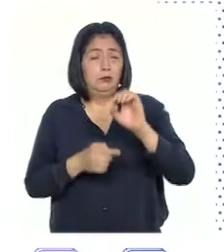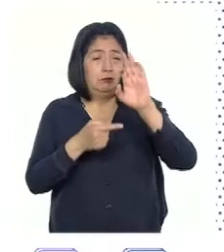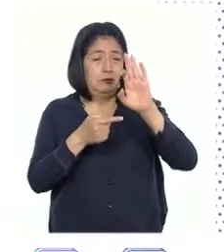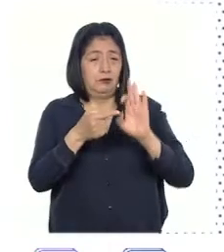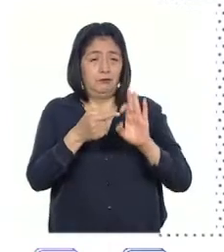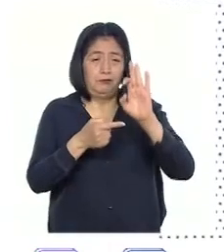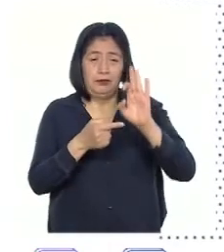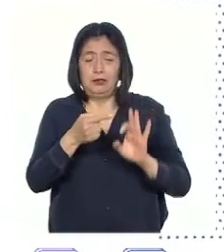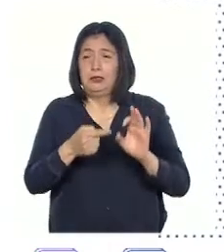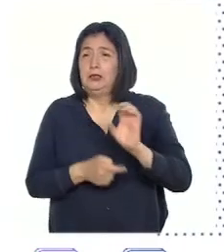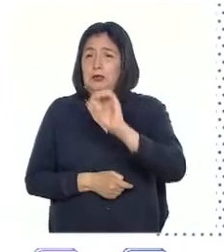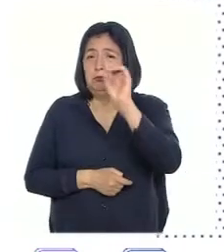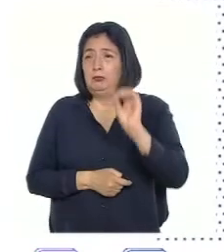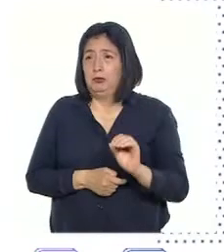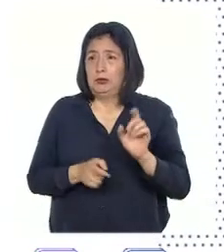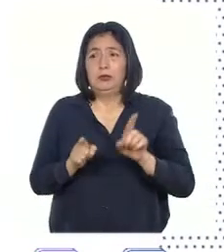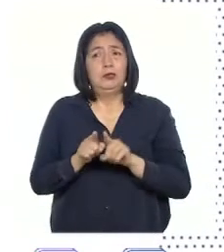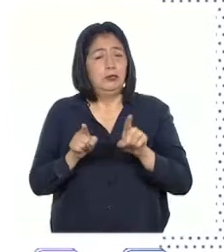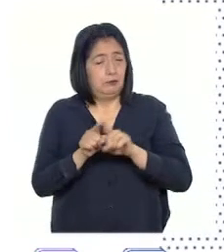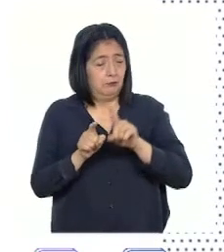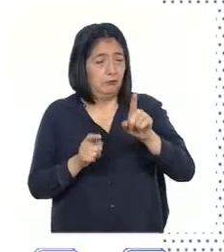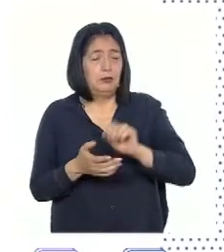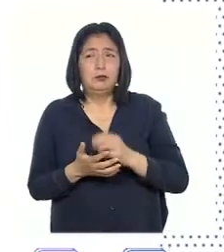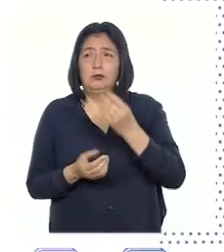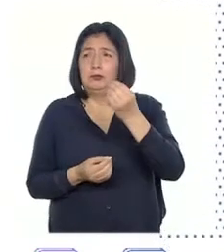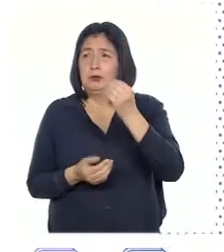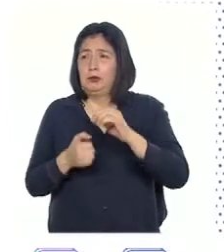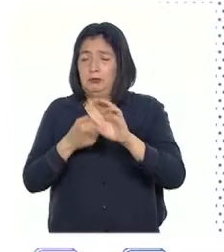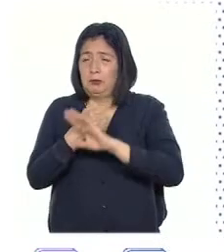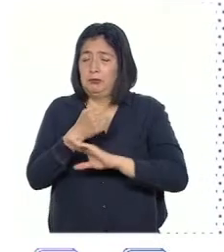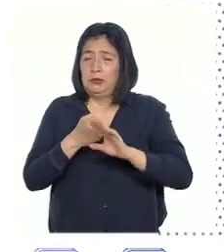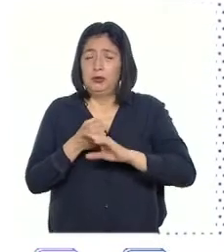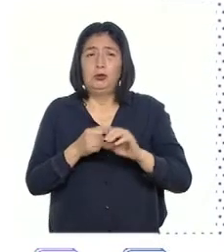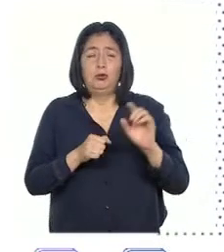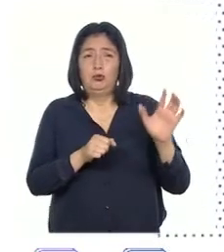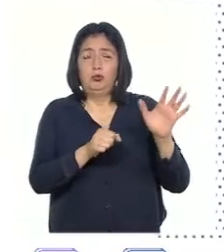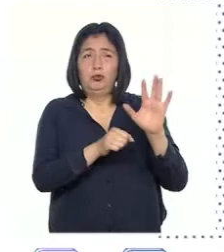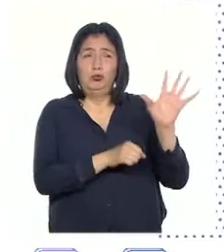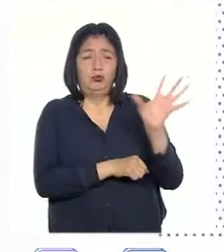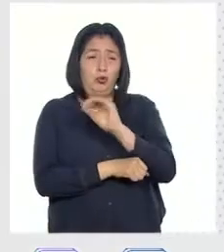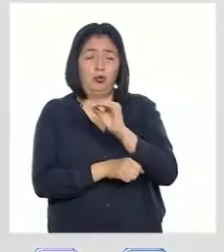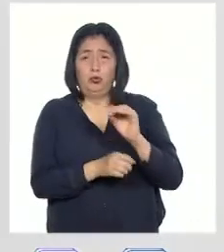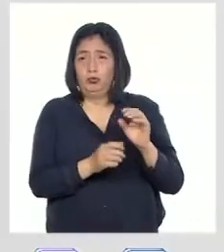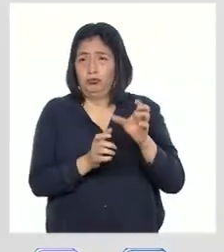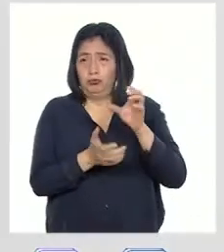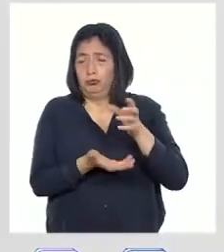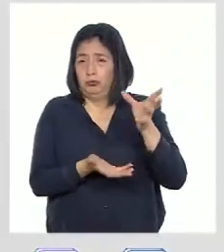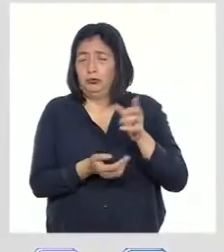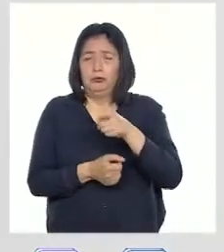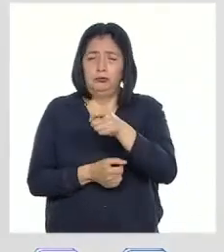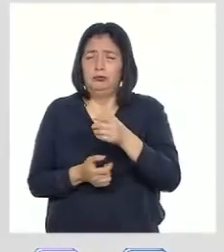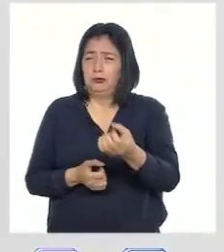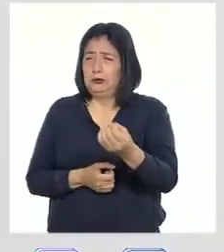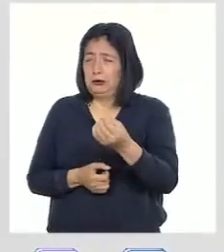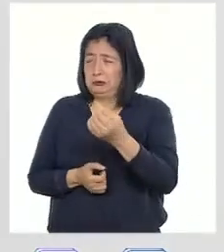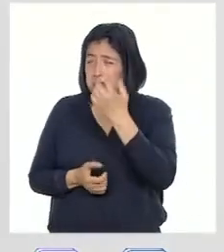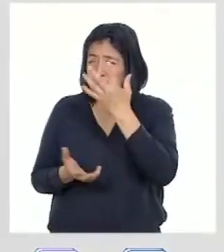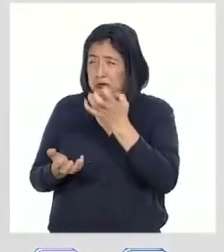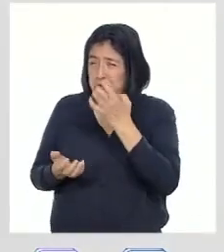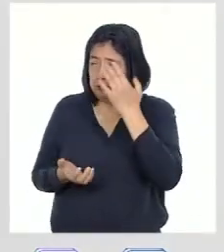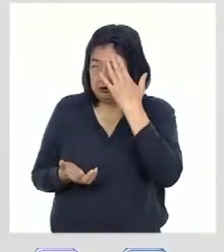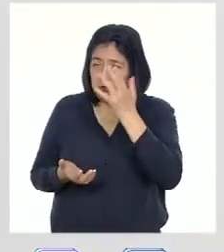fracciones, los porcentajes son calculados tomando como base un total ya determinado. ¿Tú deseas calcular